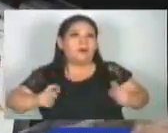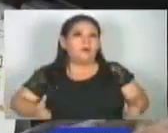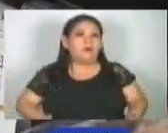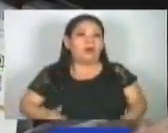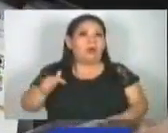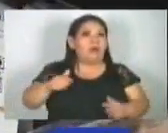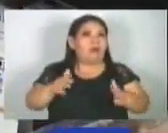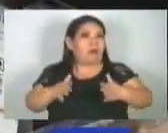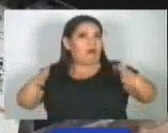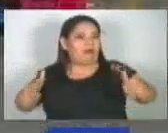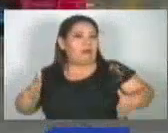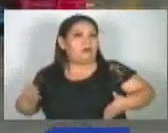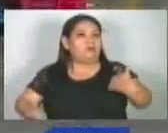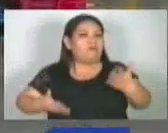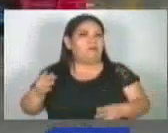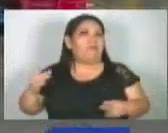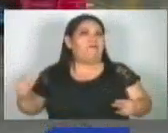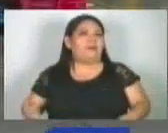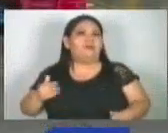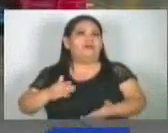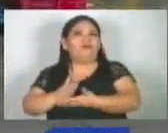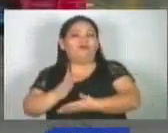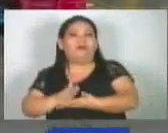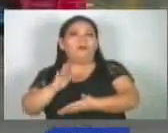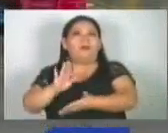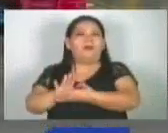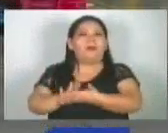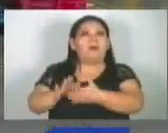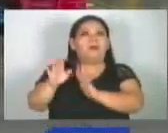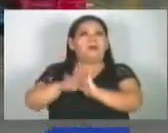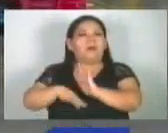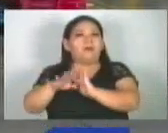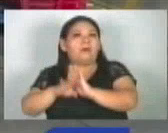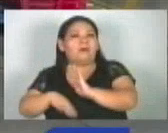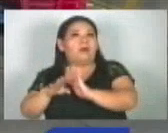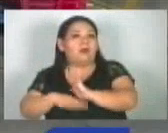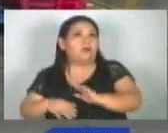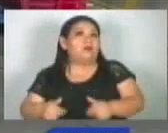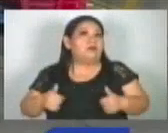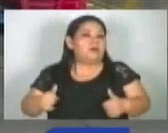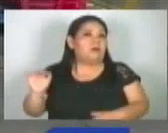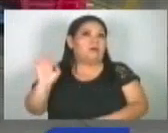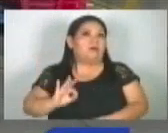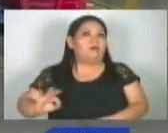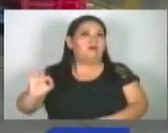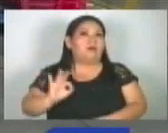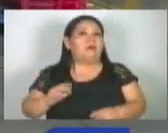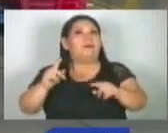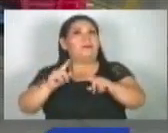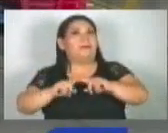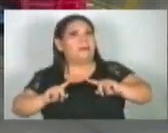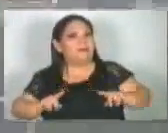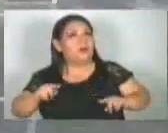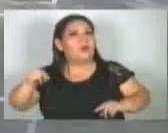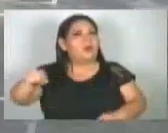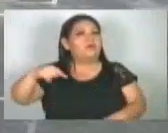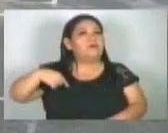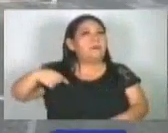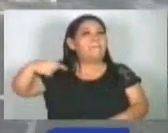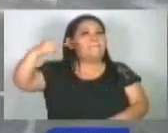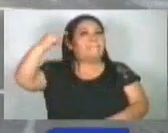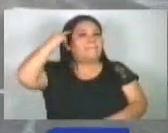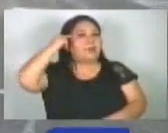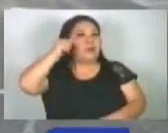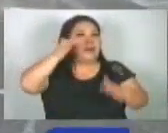centro mayorista, facilitará el acceso de productos a mejores precios y calidad. Sin embargo, consideran que antes de